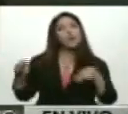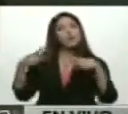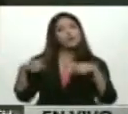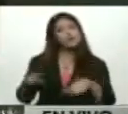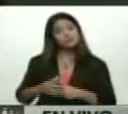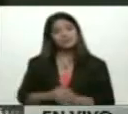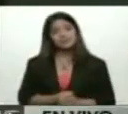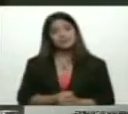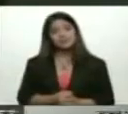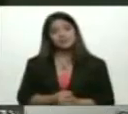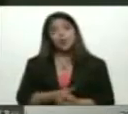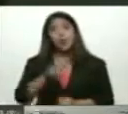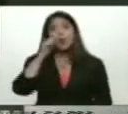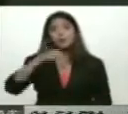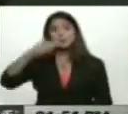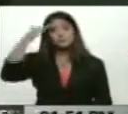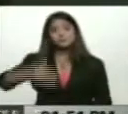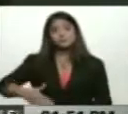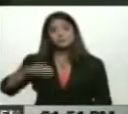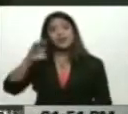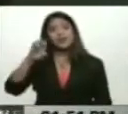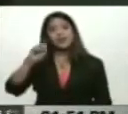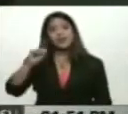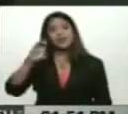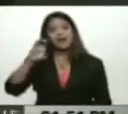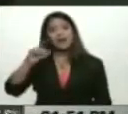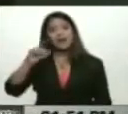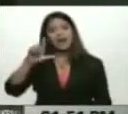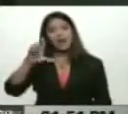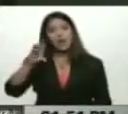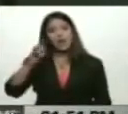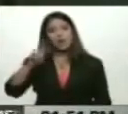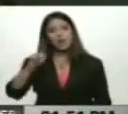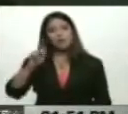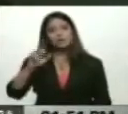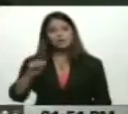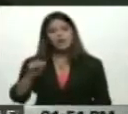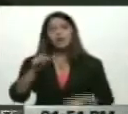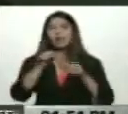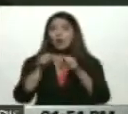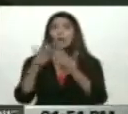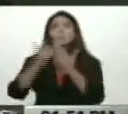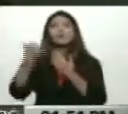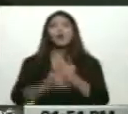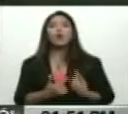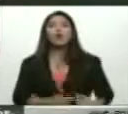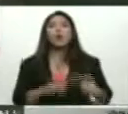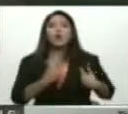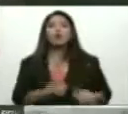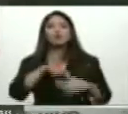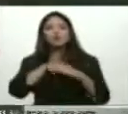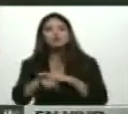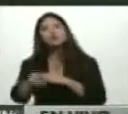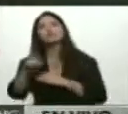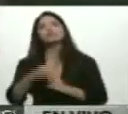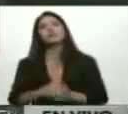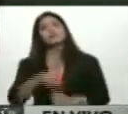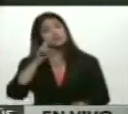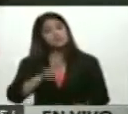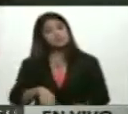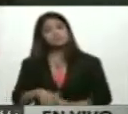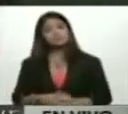al teniente escalona quien ha llevado adelante el proyecto corazón llanero y ha sostenido también